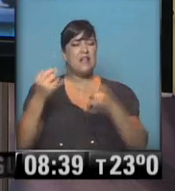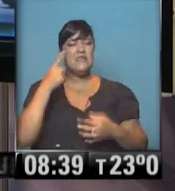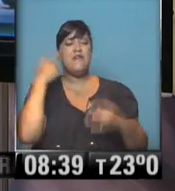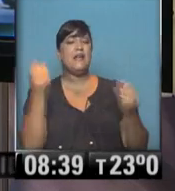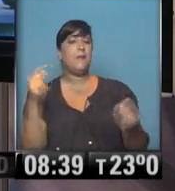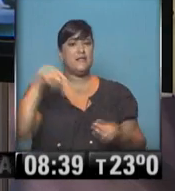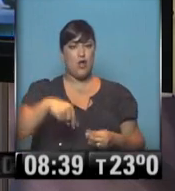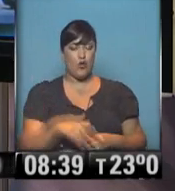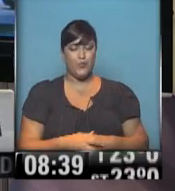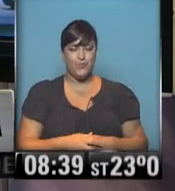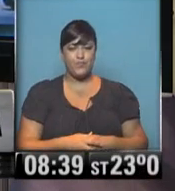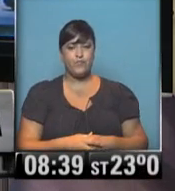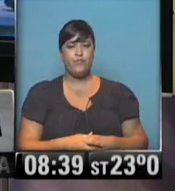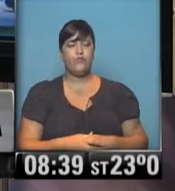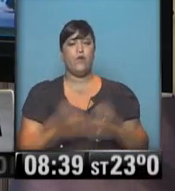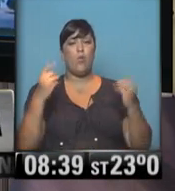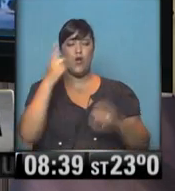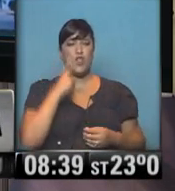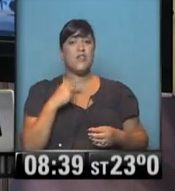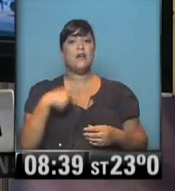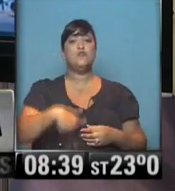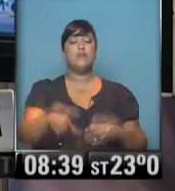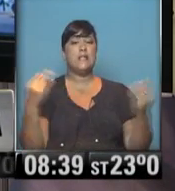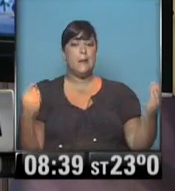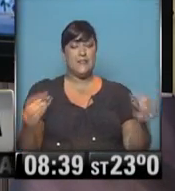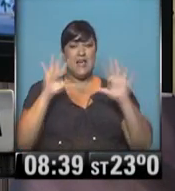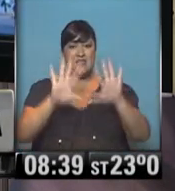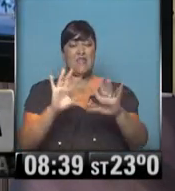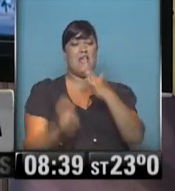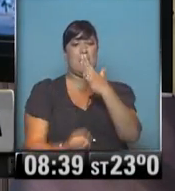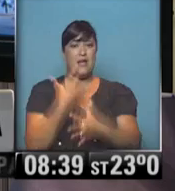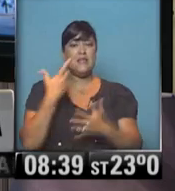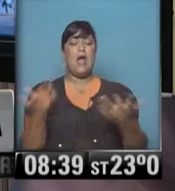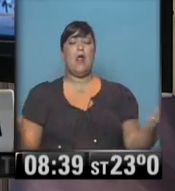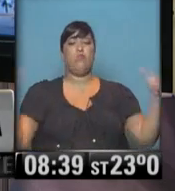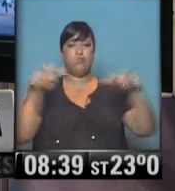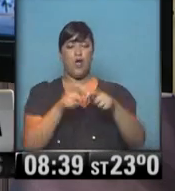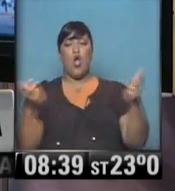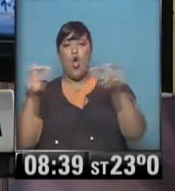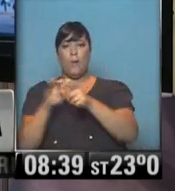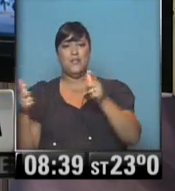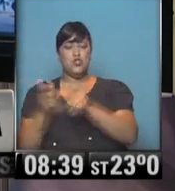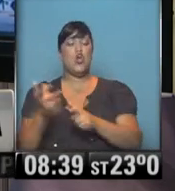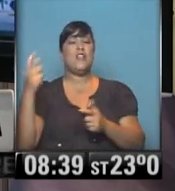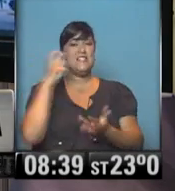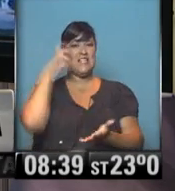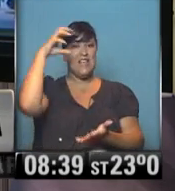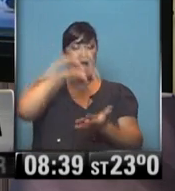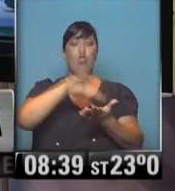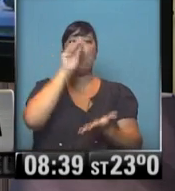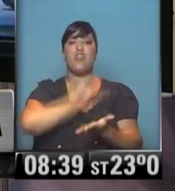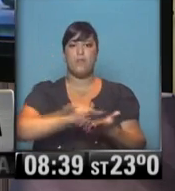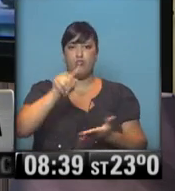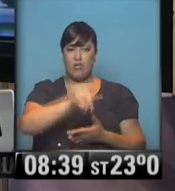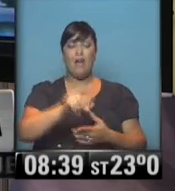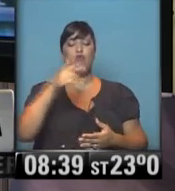Lourdes Alejandro Buen día qué es lo que va a pasar a partir de las 10 de la mañana plenario de comisiones en la cámara de diputados de la nación va